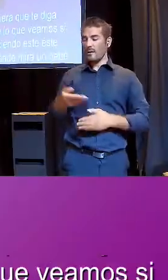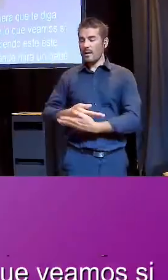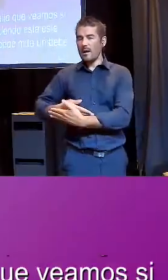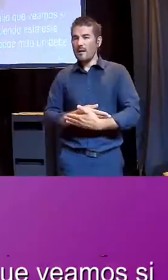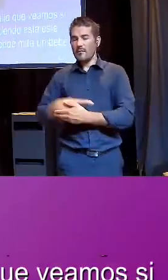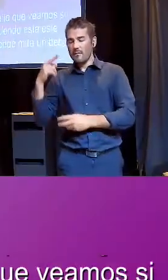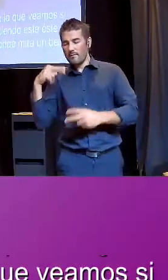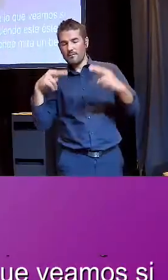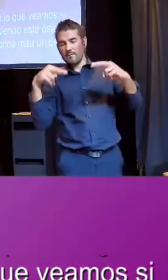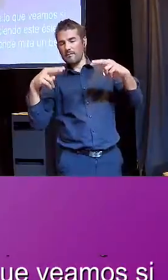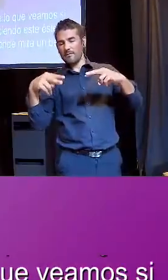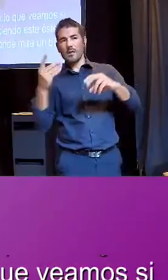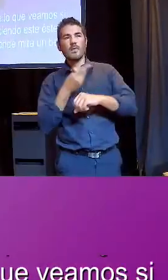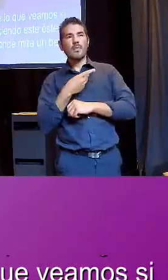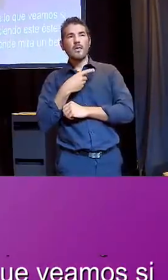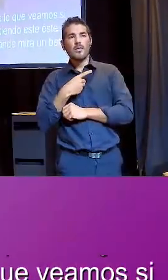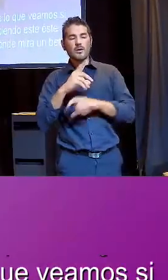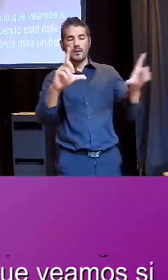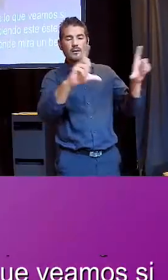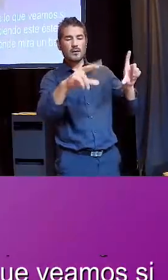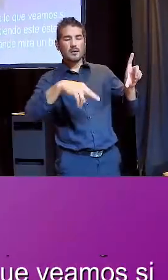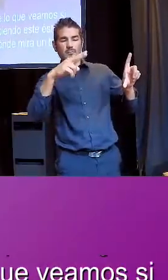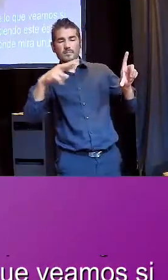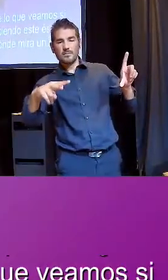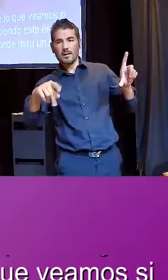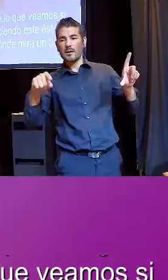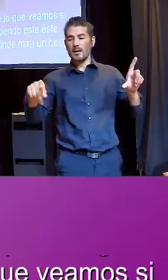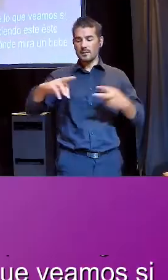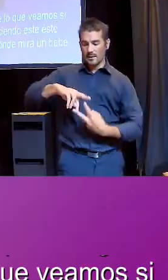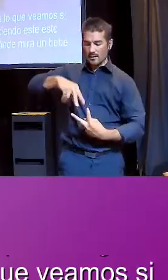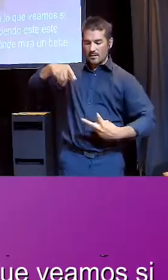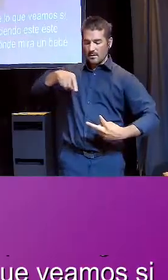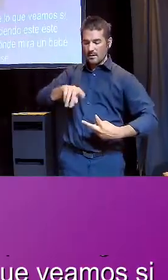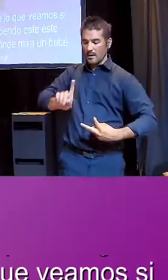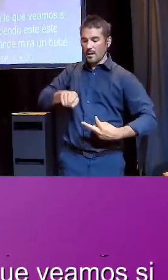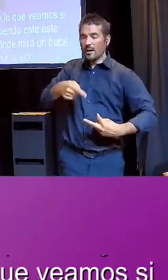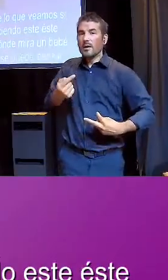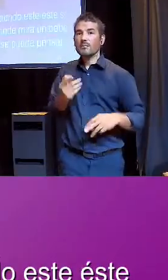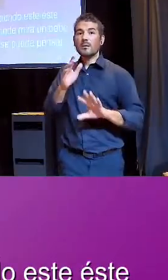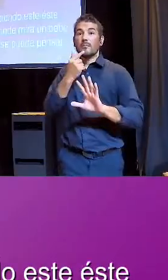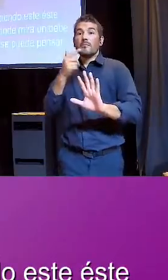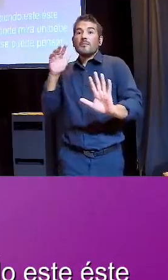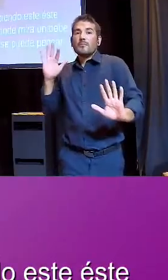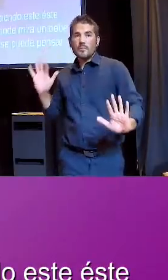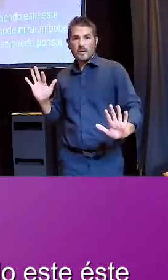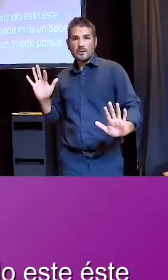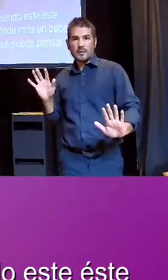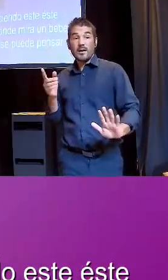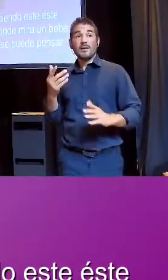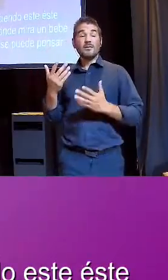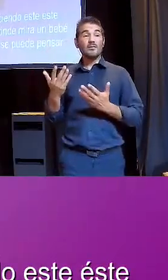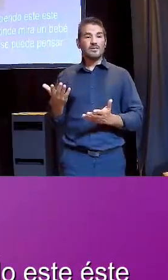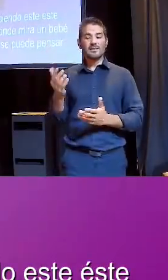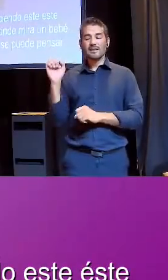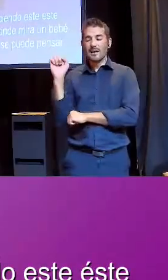tiene un nivel de origen genético, se puede pensar que hay cierta vulnerabilidad,